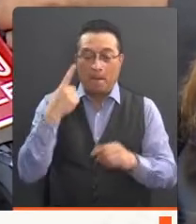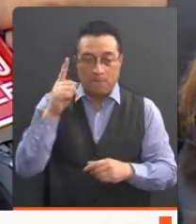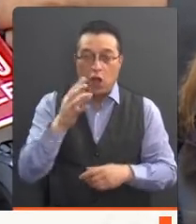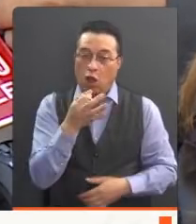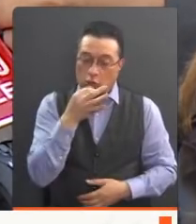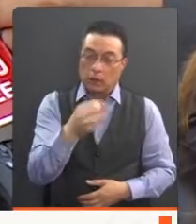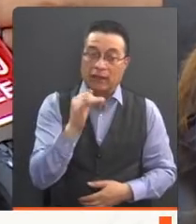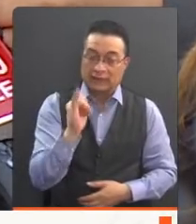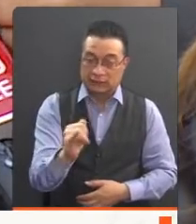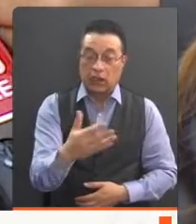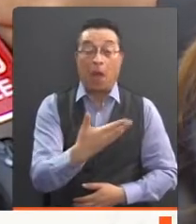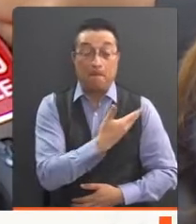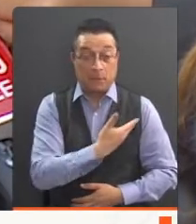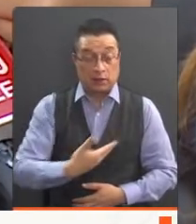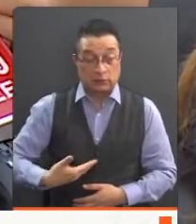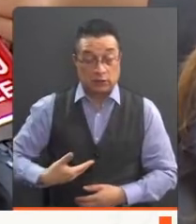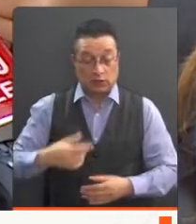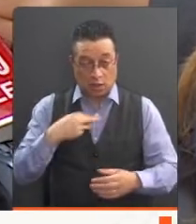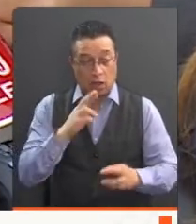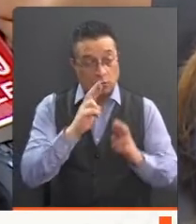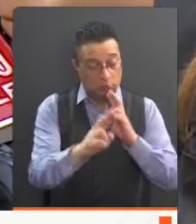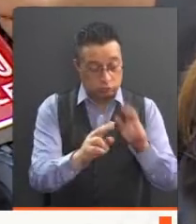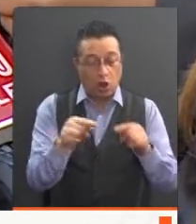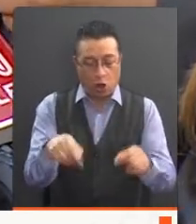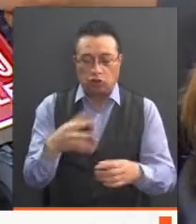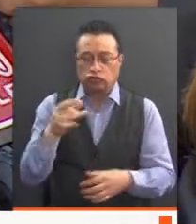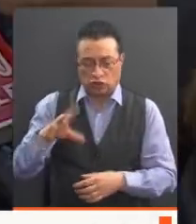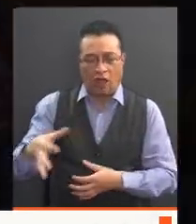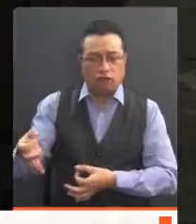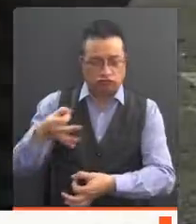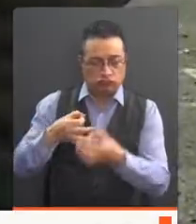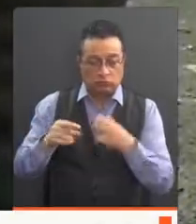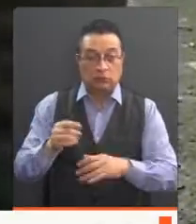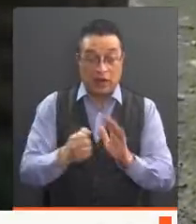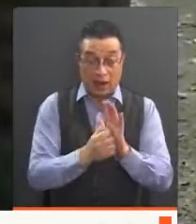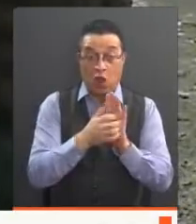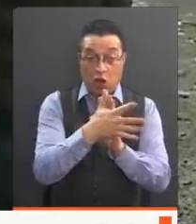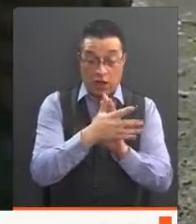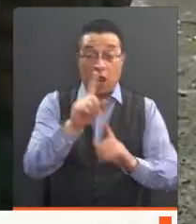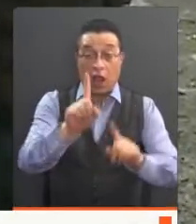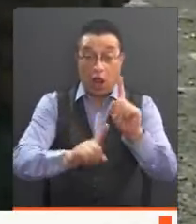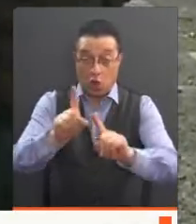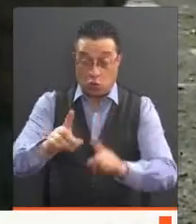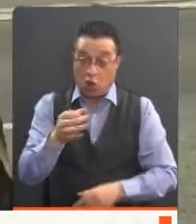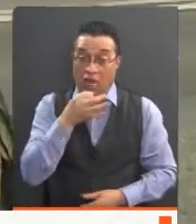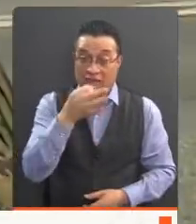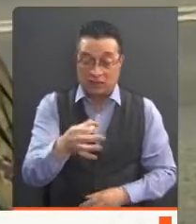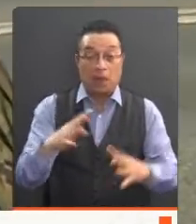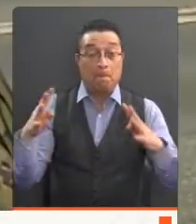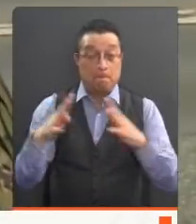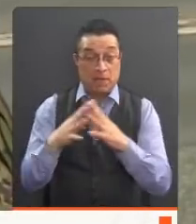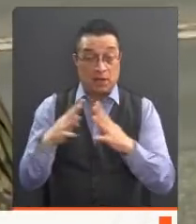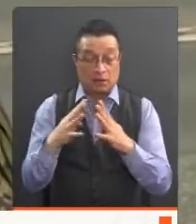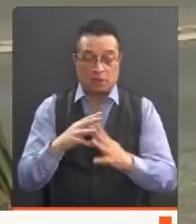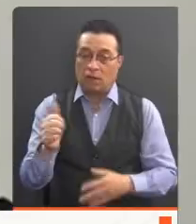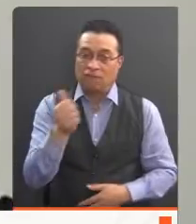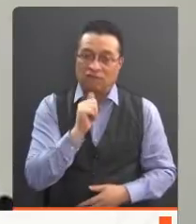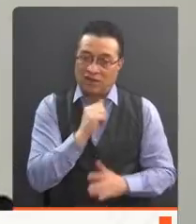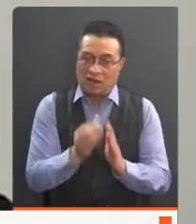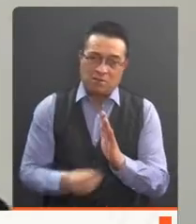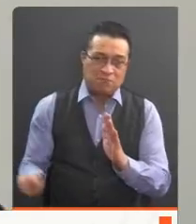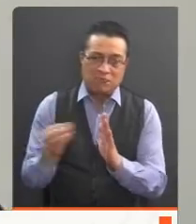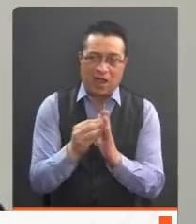al presidente de la República se van a hacer llegar al día de hoy. Y es que en la Araucanía algunas voces sostienen que la presencia militar no ha sido suficiente.